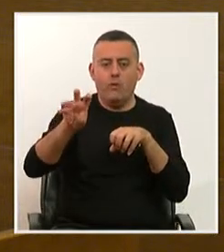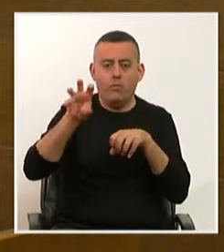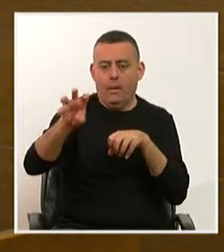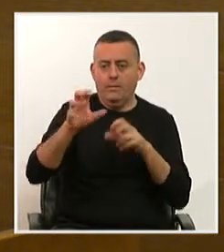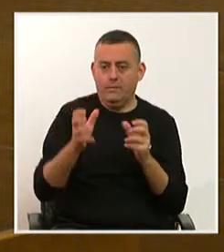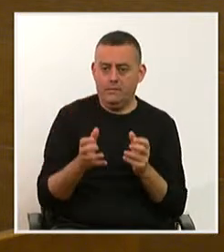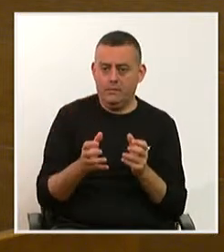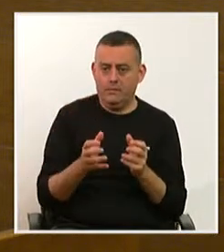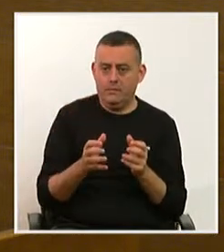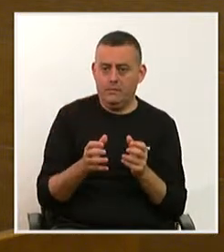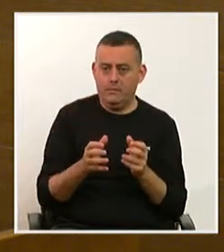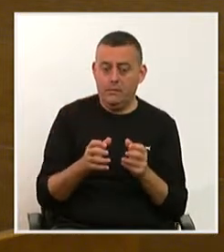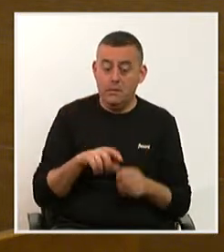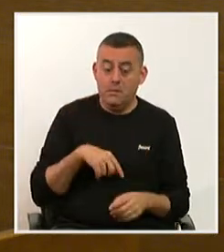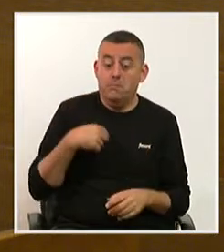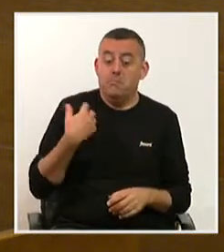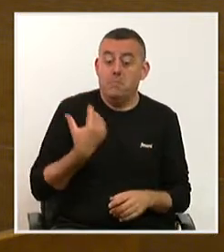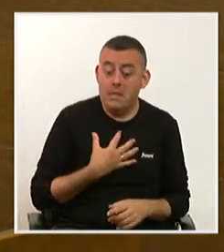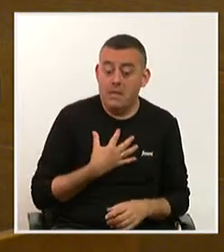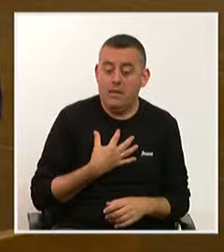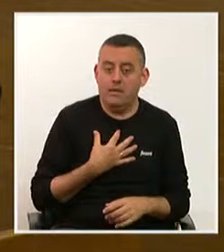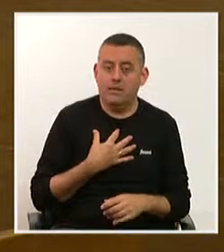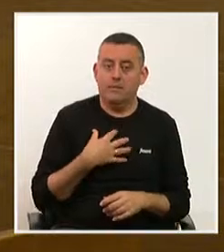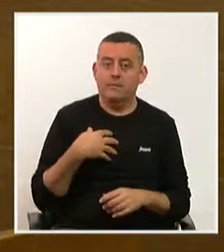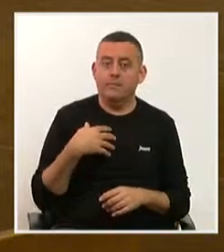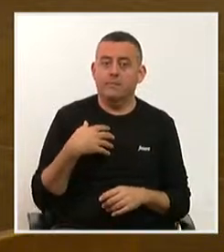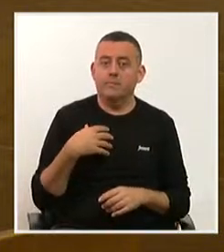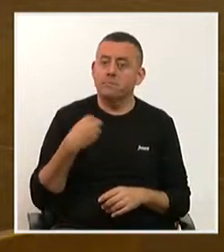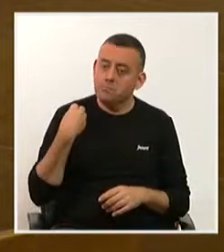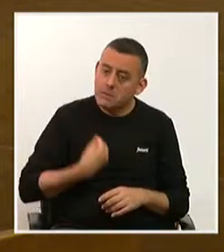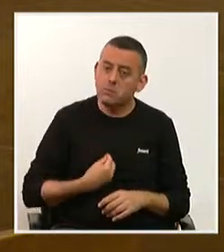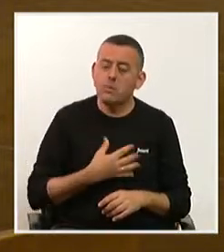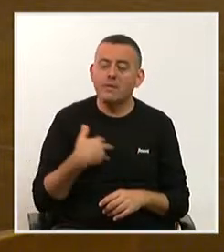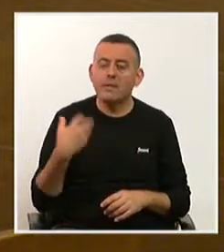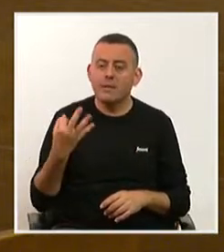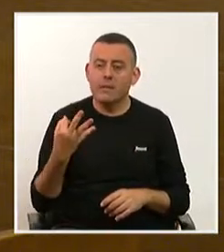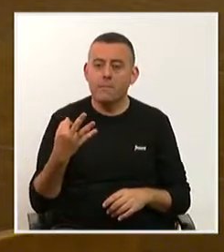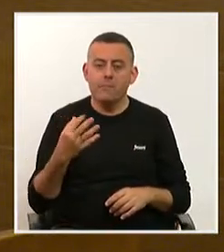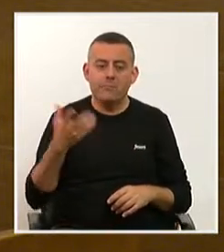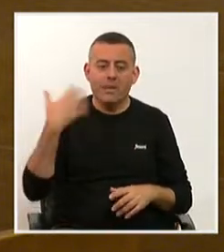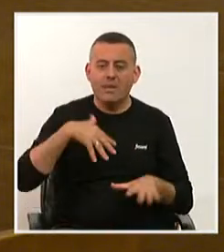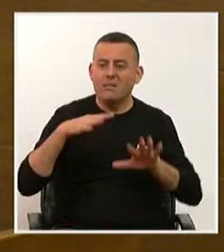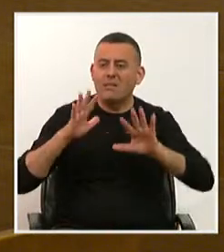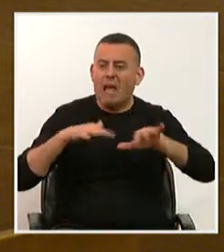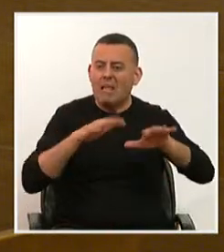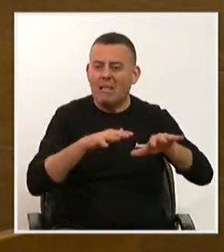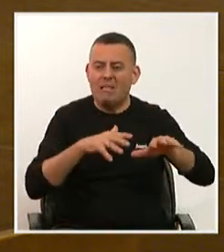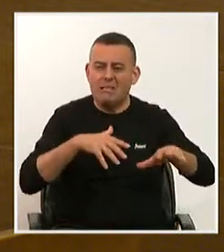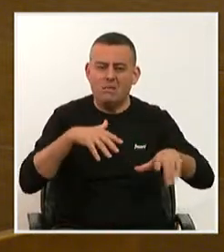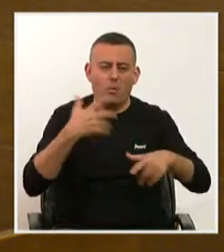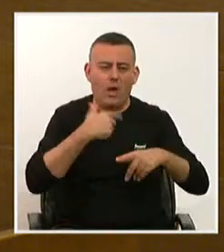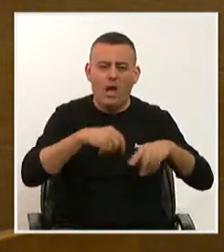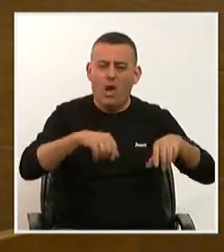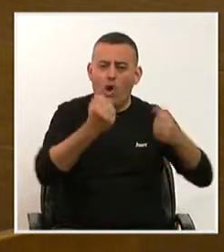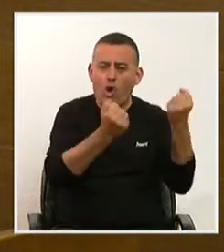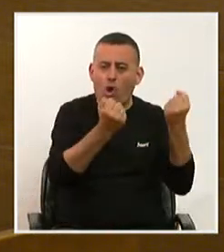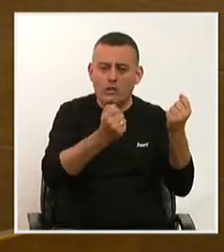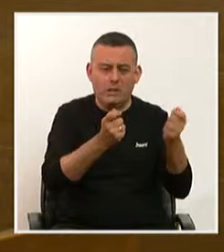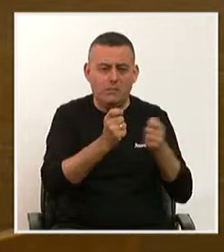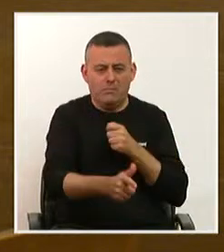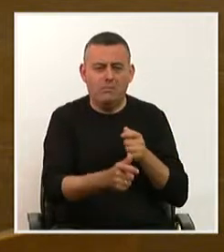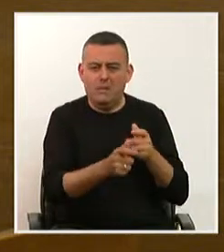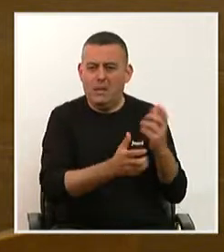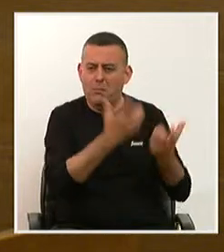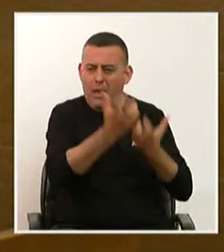siguiente esas mismas personas que quemaban coches contenedores que tiraban piedras a doquin a la policía a la guardia